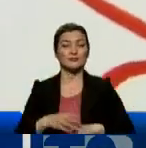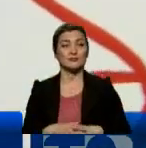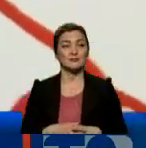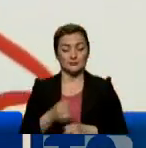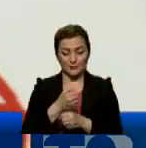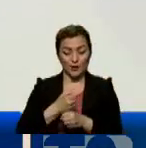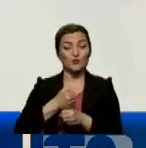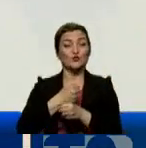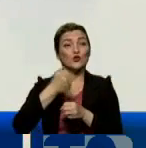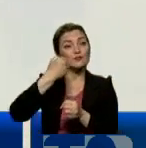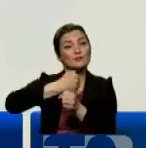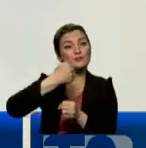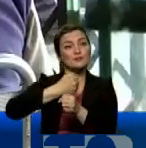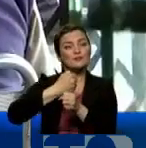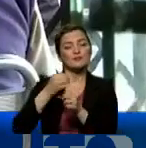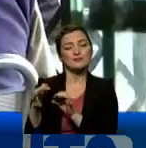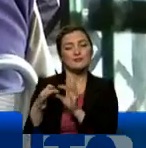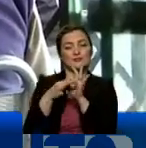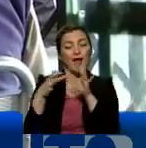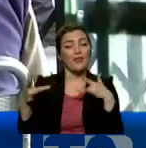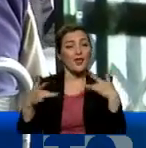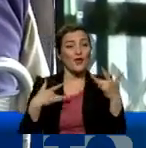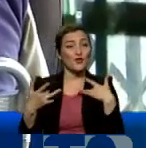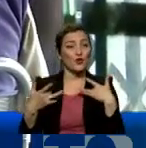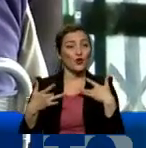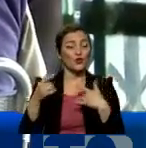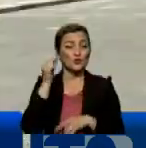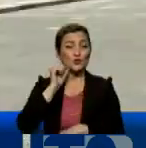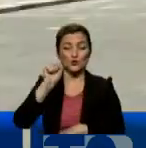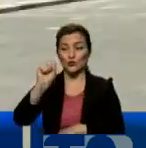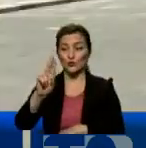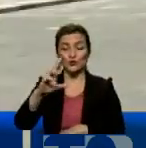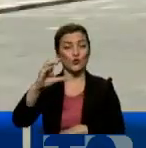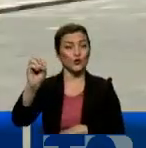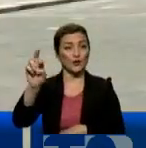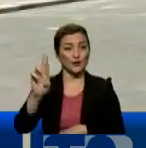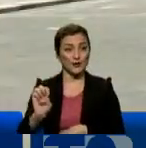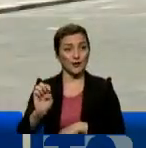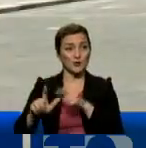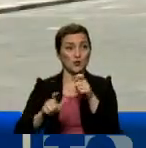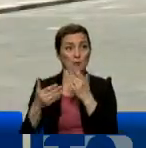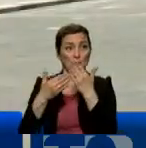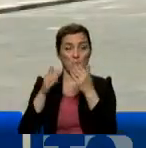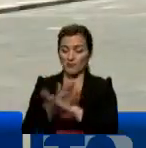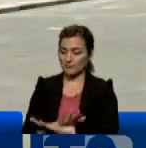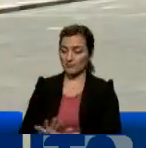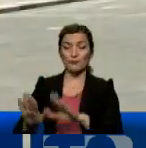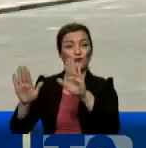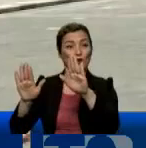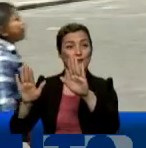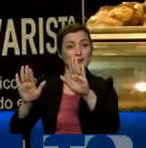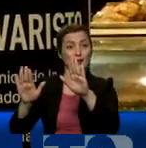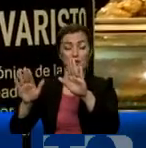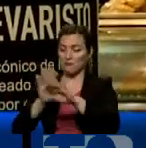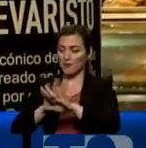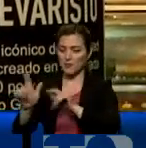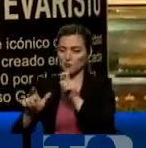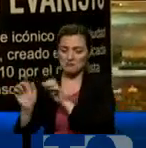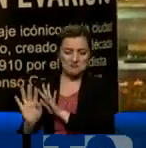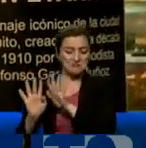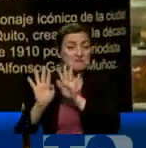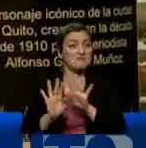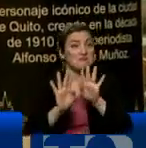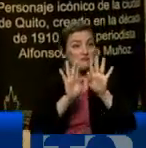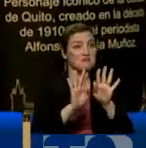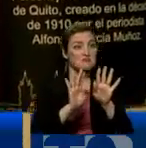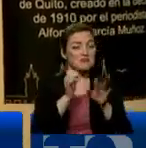la cafetería trabajará de la mano con el Teatro Sucre para que las personas que salgan luego de los eventos que este ofrece puedan